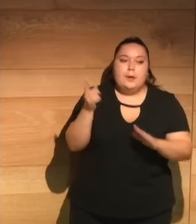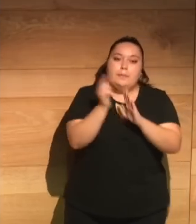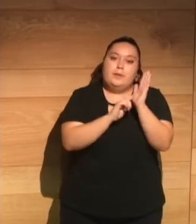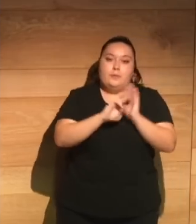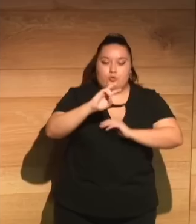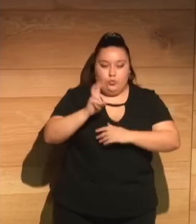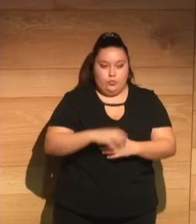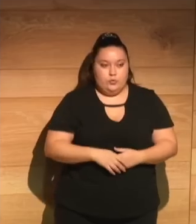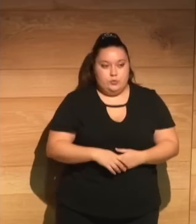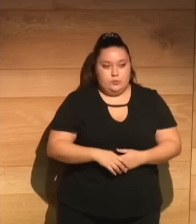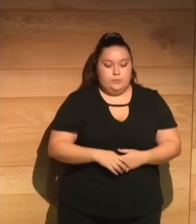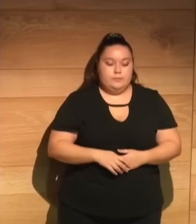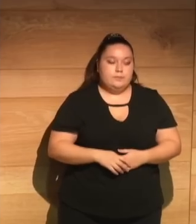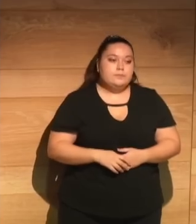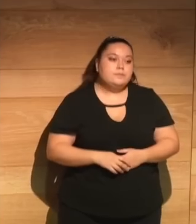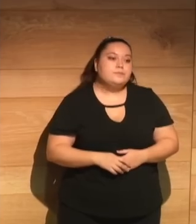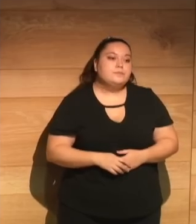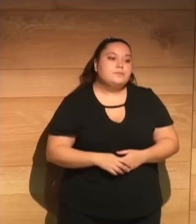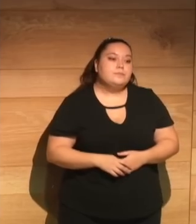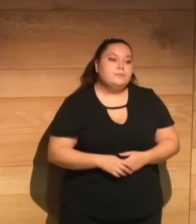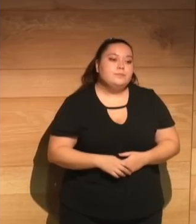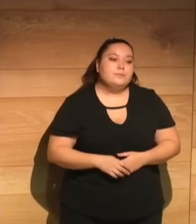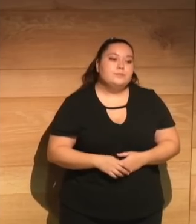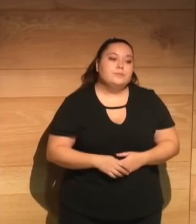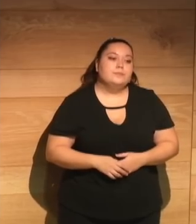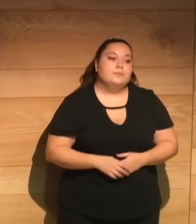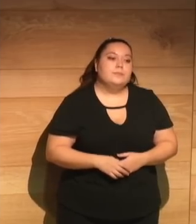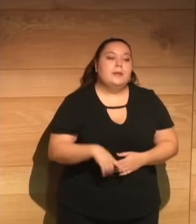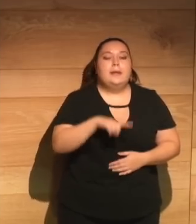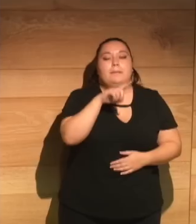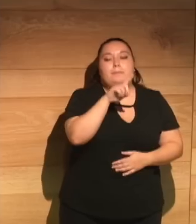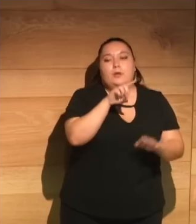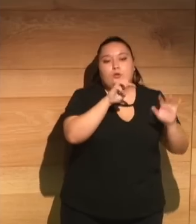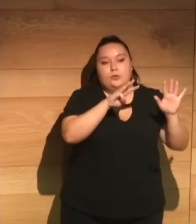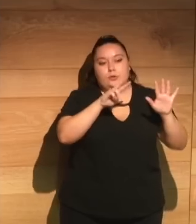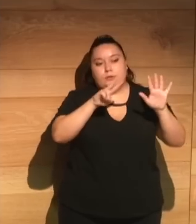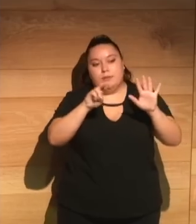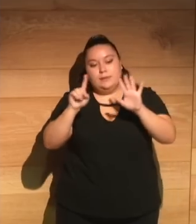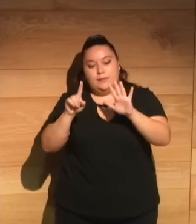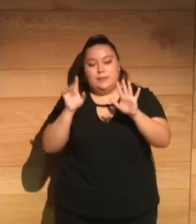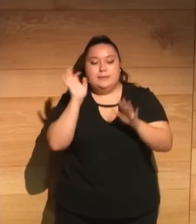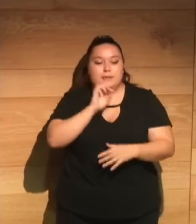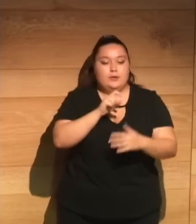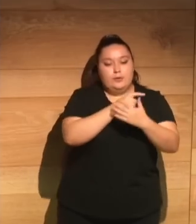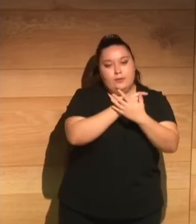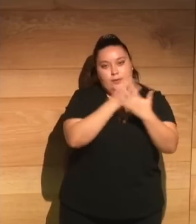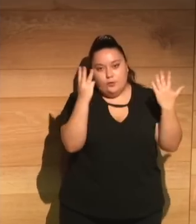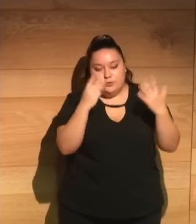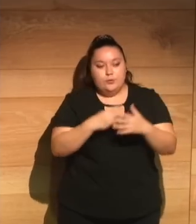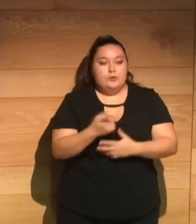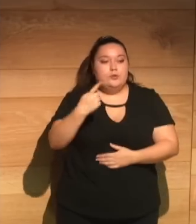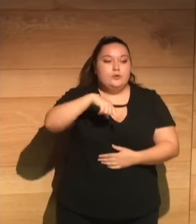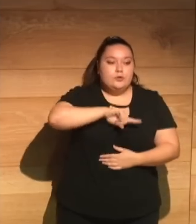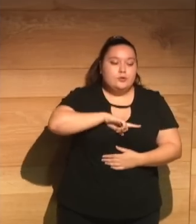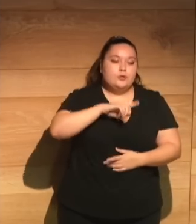eso en cronofotografía. Pero, en fin, si nos vamos, por ejemplo, a 1786, y si nos vamos ya al siglo XVIII, tenemos